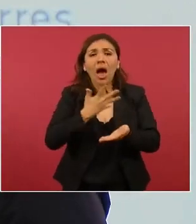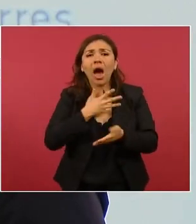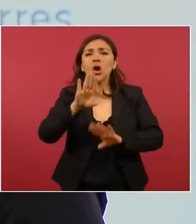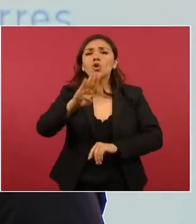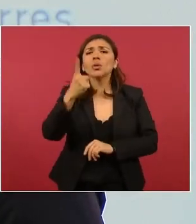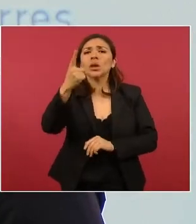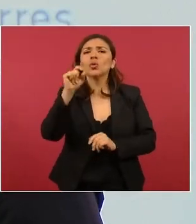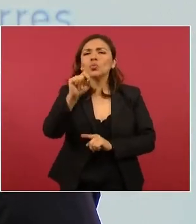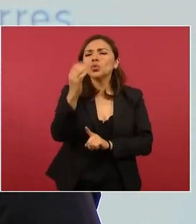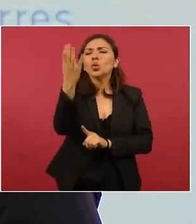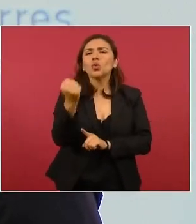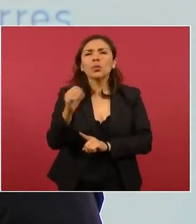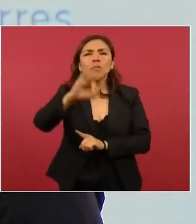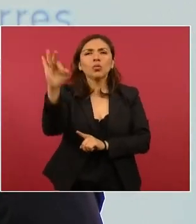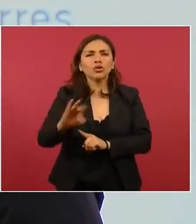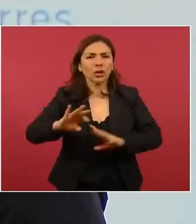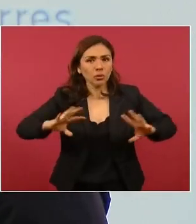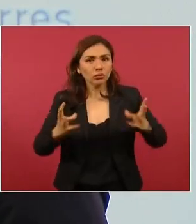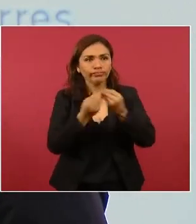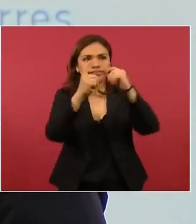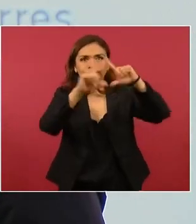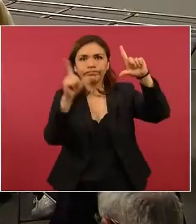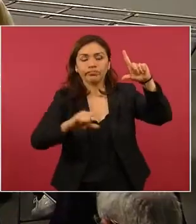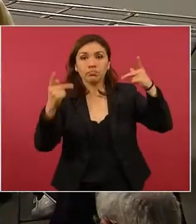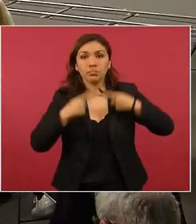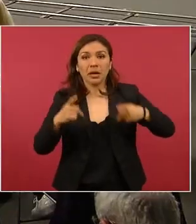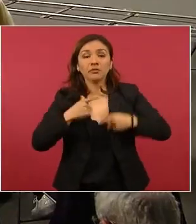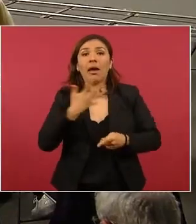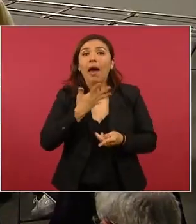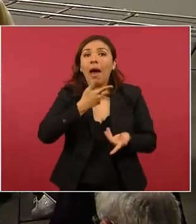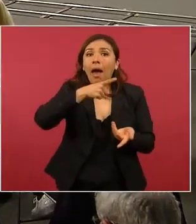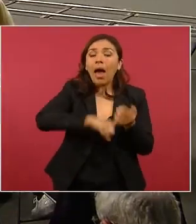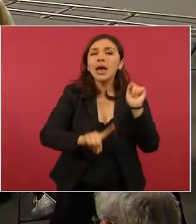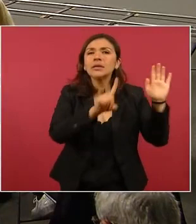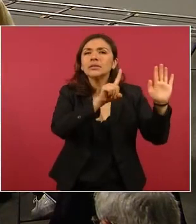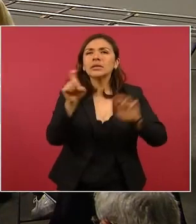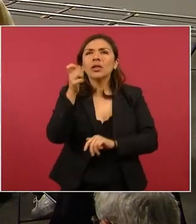91.9% de la población, que implican